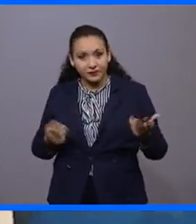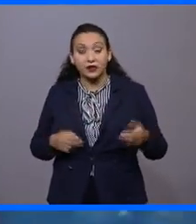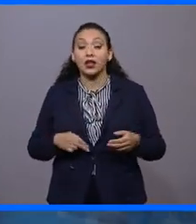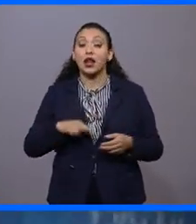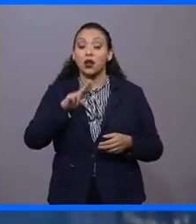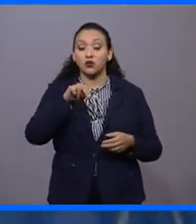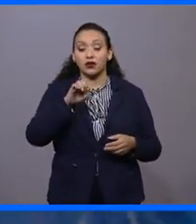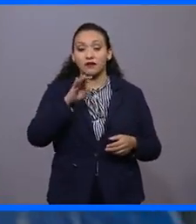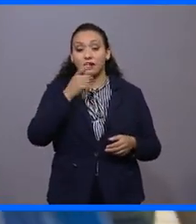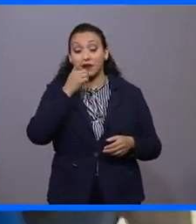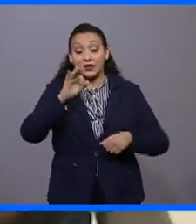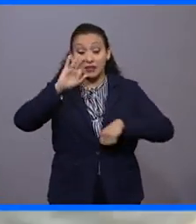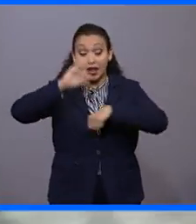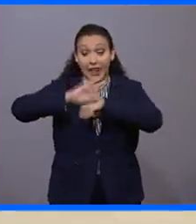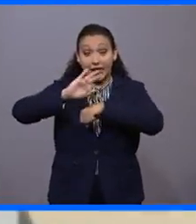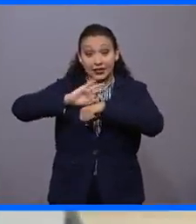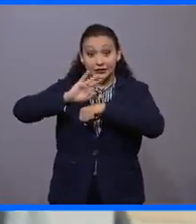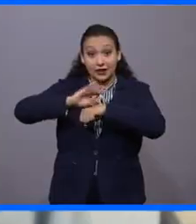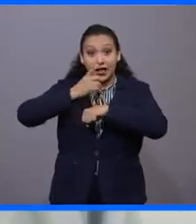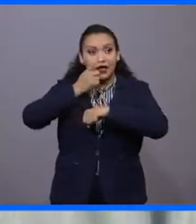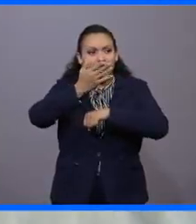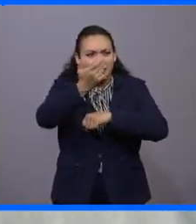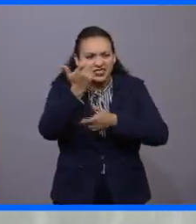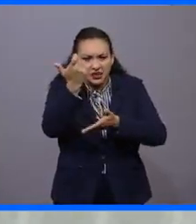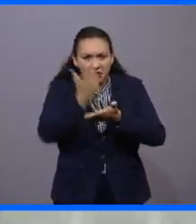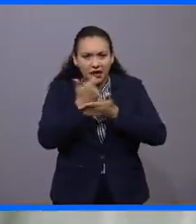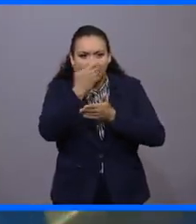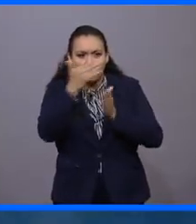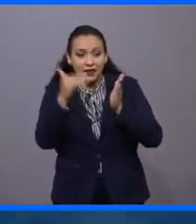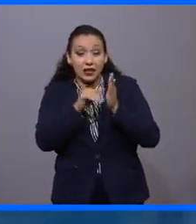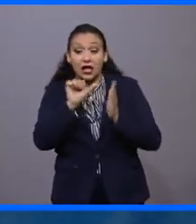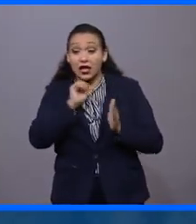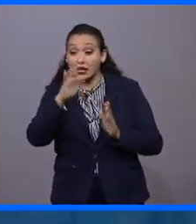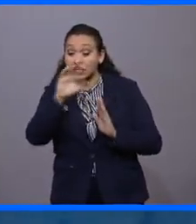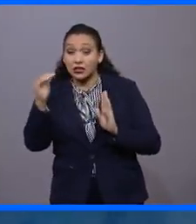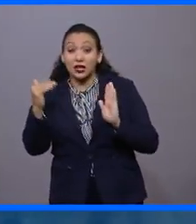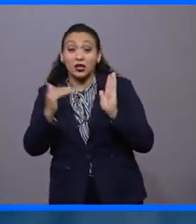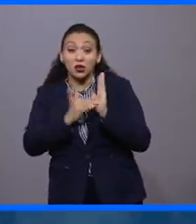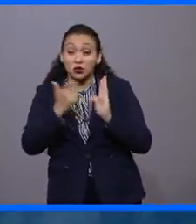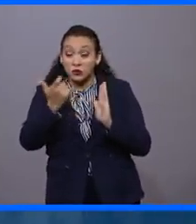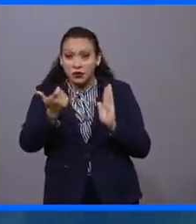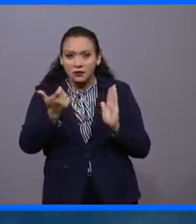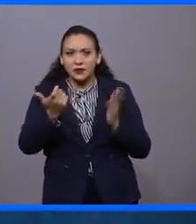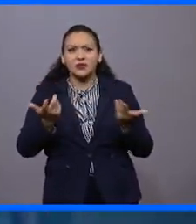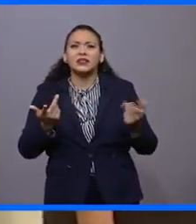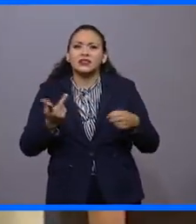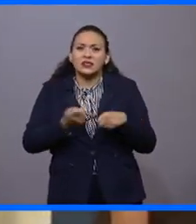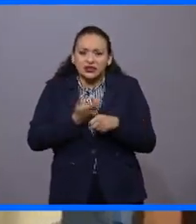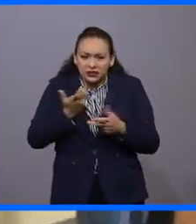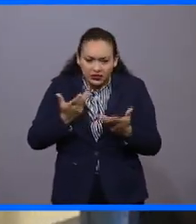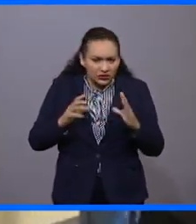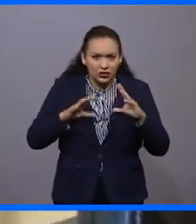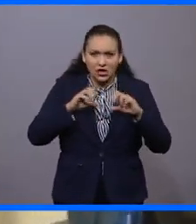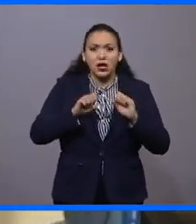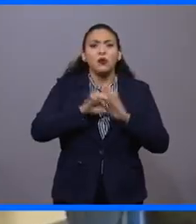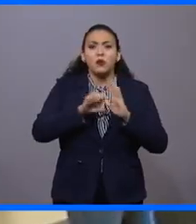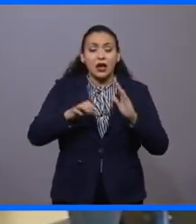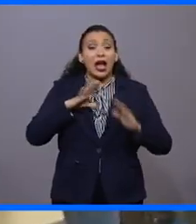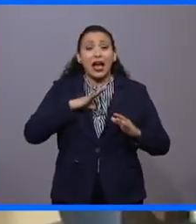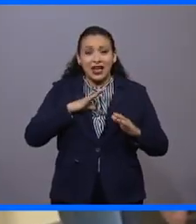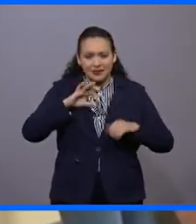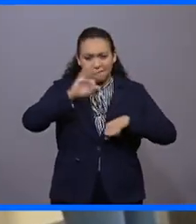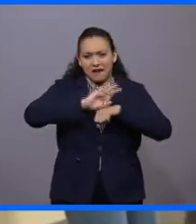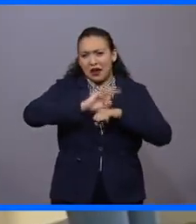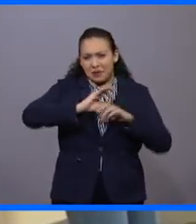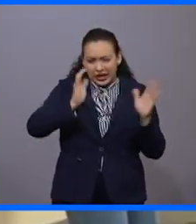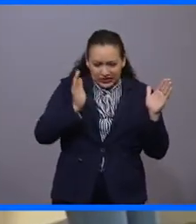UNEFARM, a las farmacias les piden cuotas de 10,000 a 500,000 pesos, afectando sobre todo a las pequeñas sucursales.